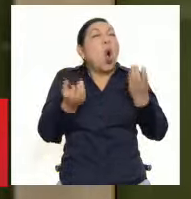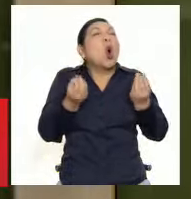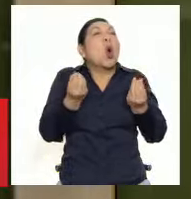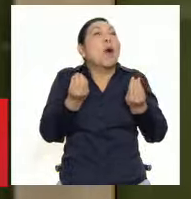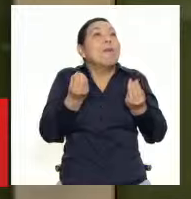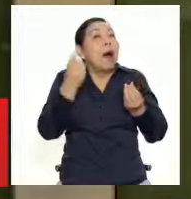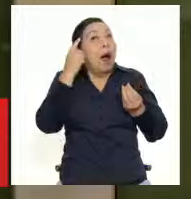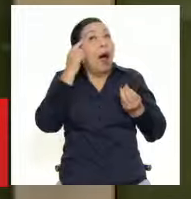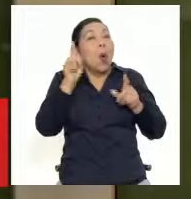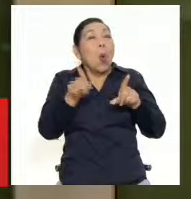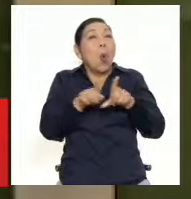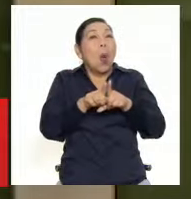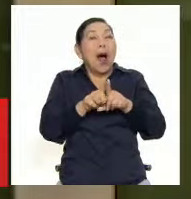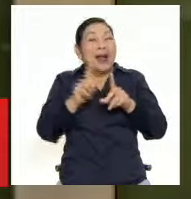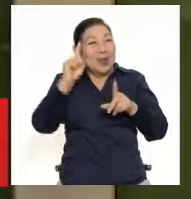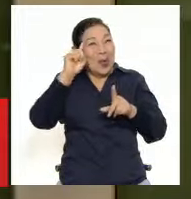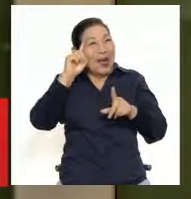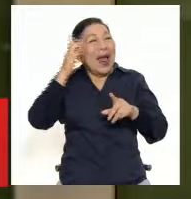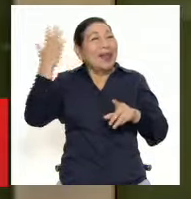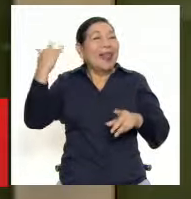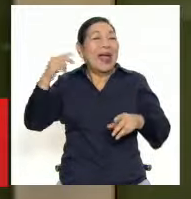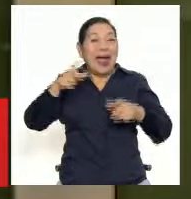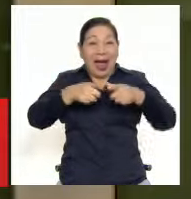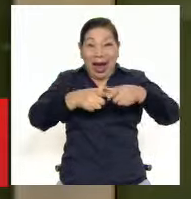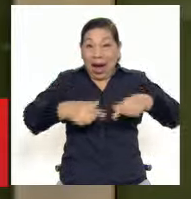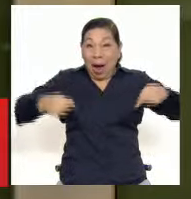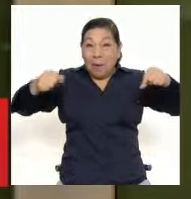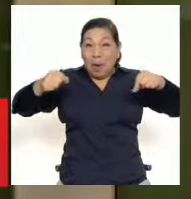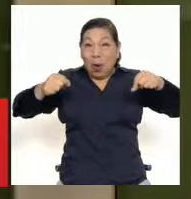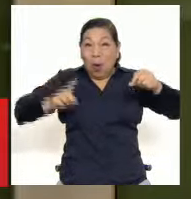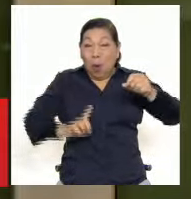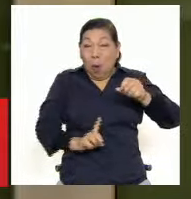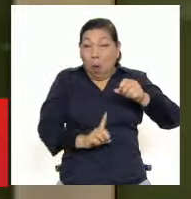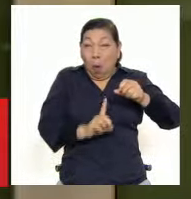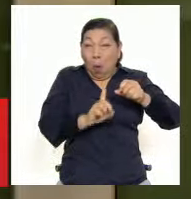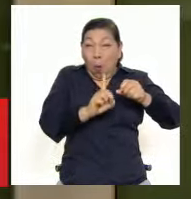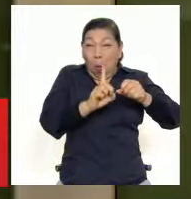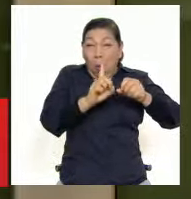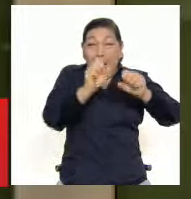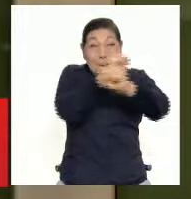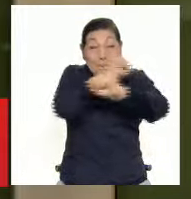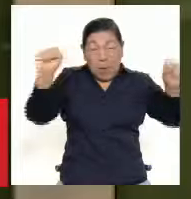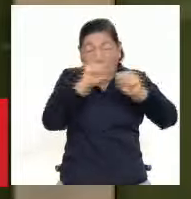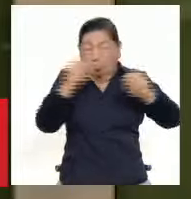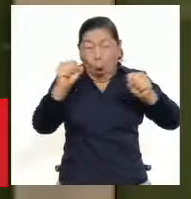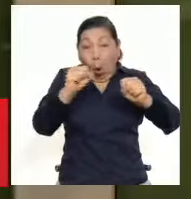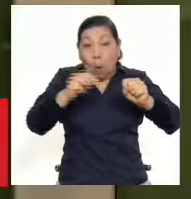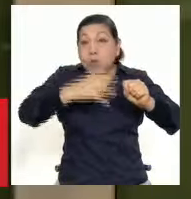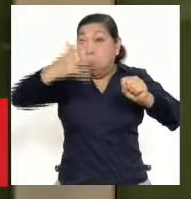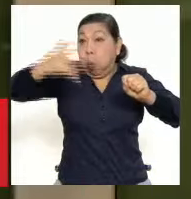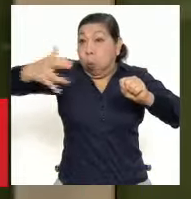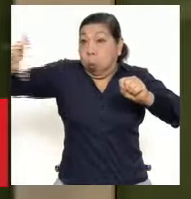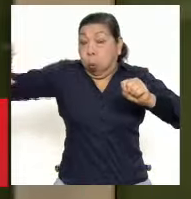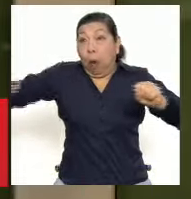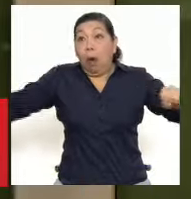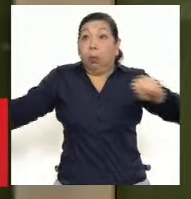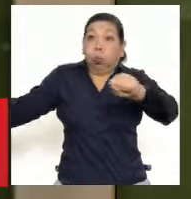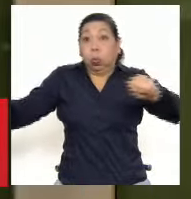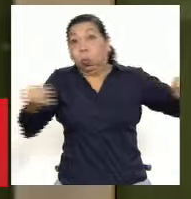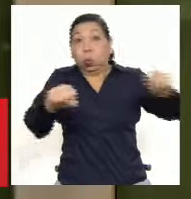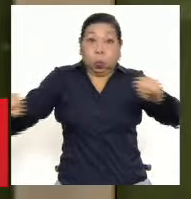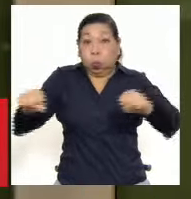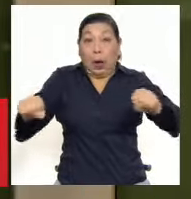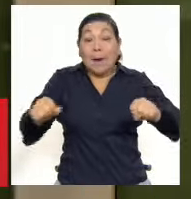medianamente, la bomba atómica de Hiroshima. Entonces, cada grado en la escala de magnitud es 30 veces más energía. Significa que el